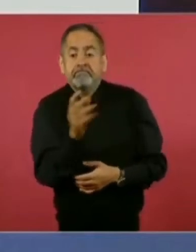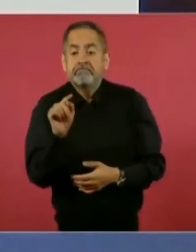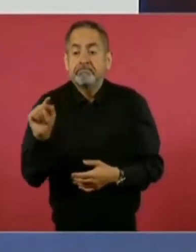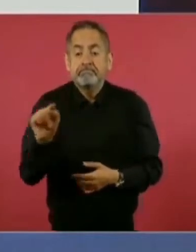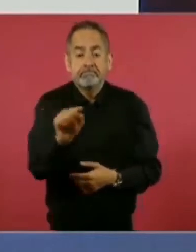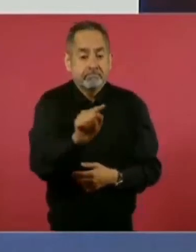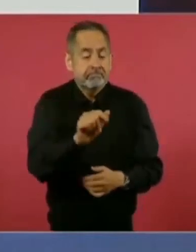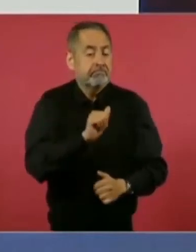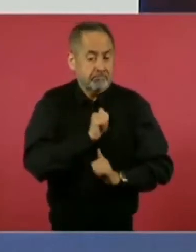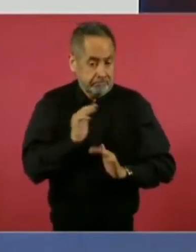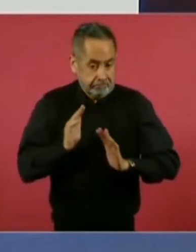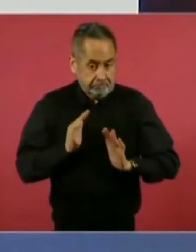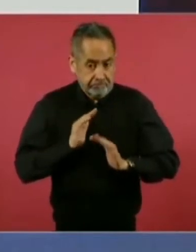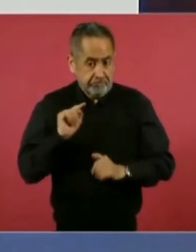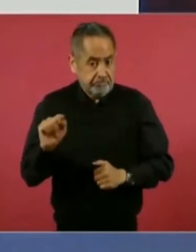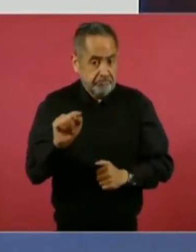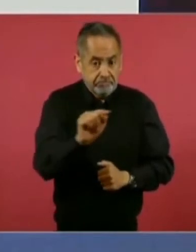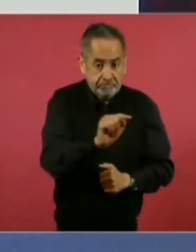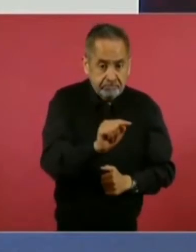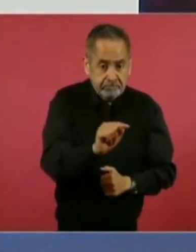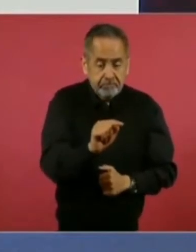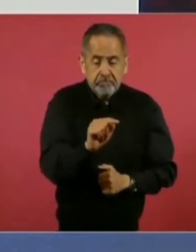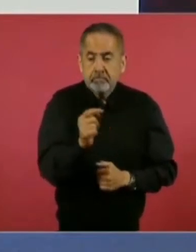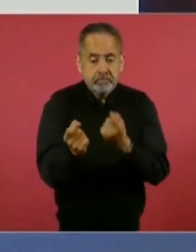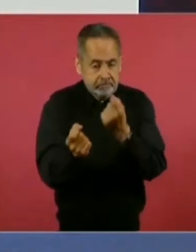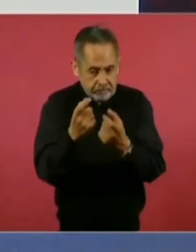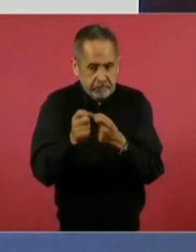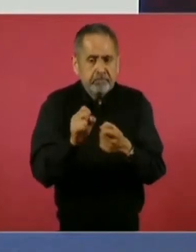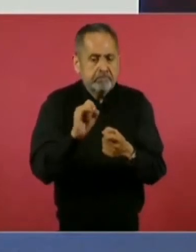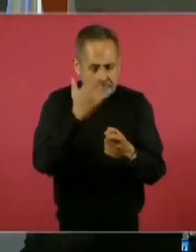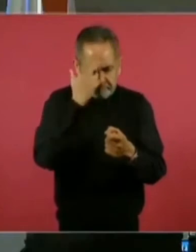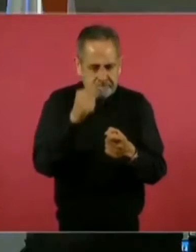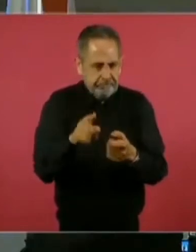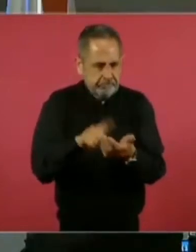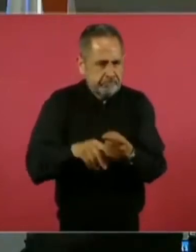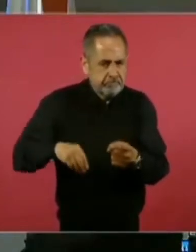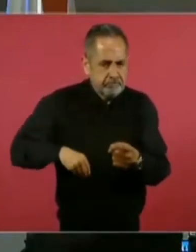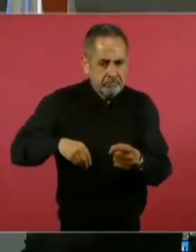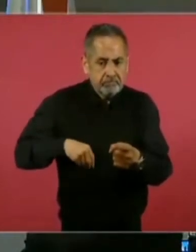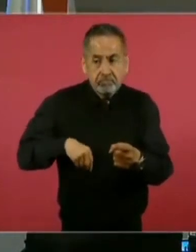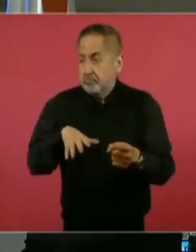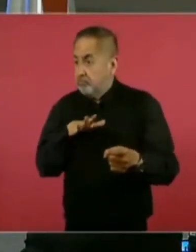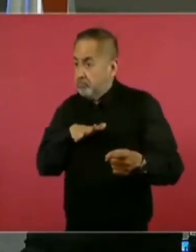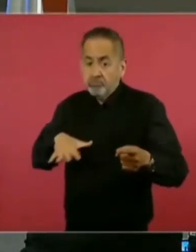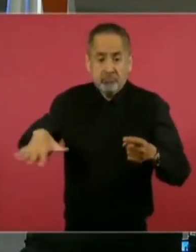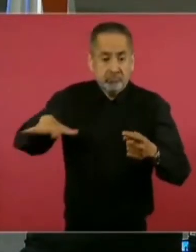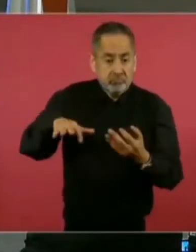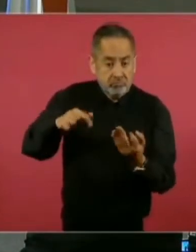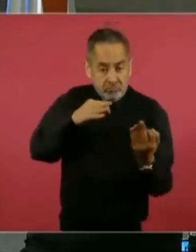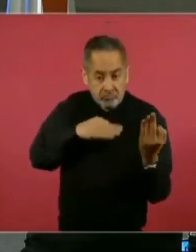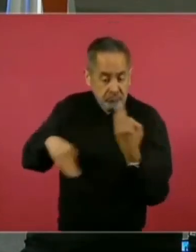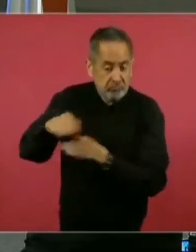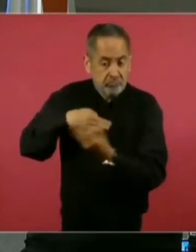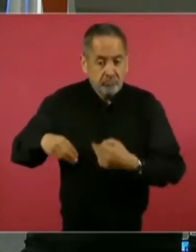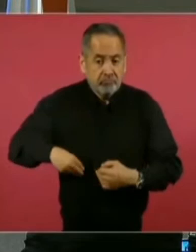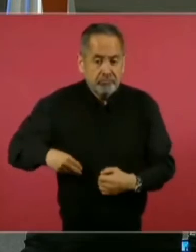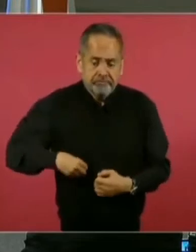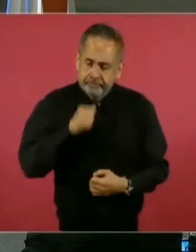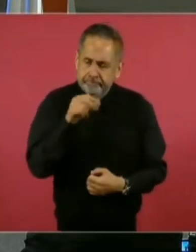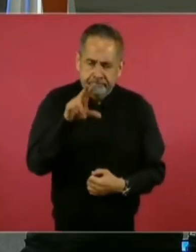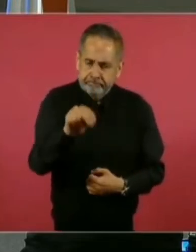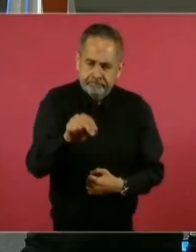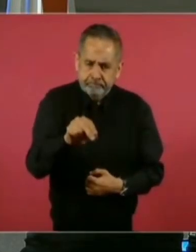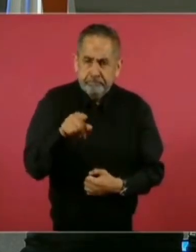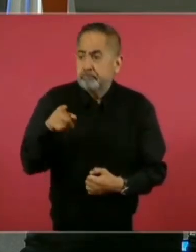Fuerzas Armadas no pueden manchar el prestigio de una institución creada para